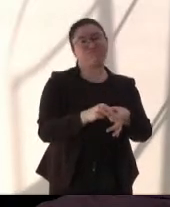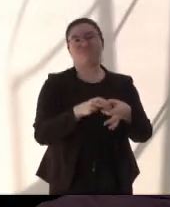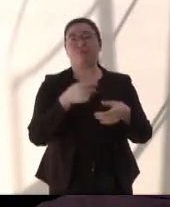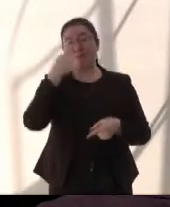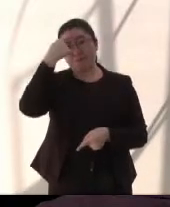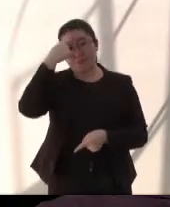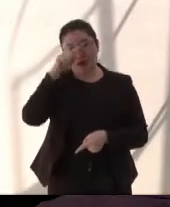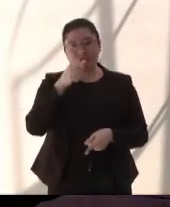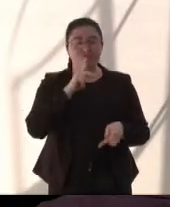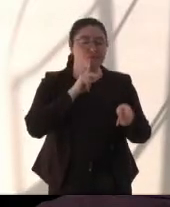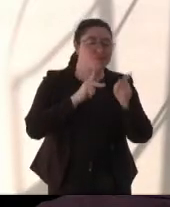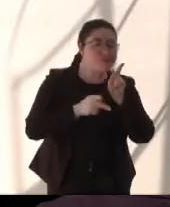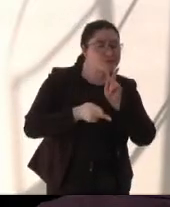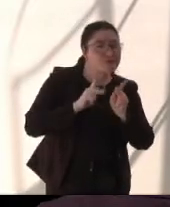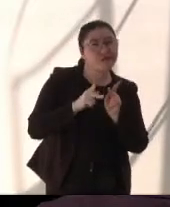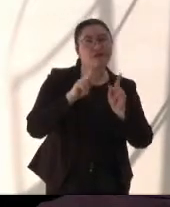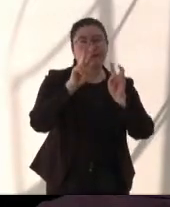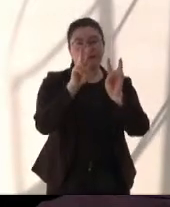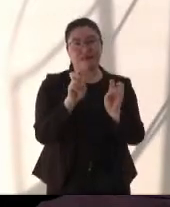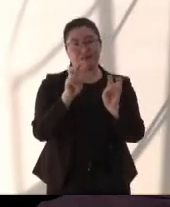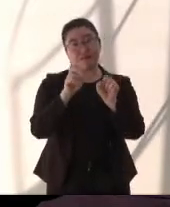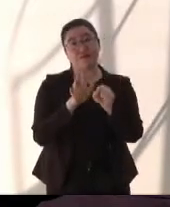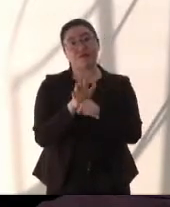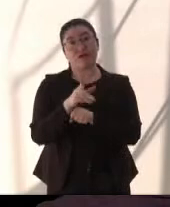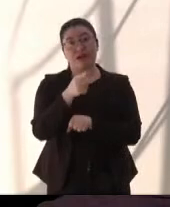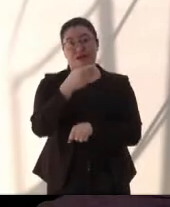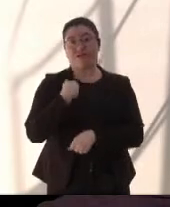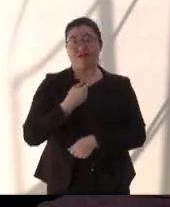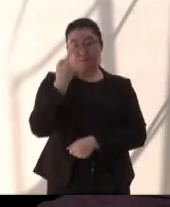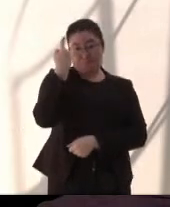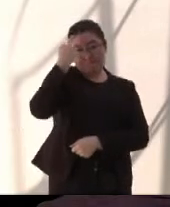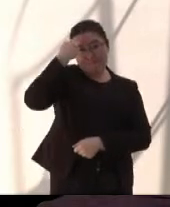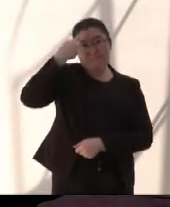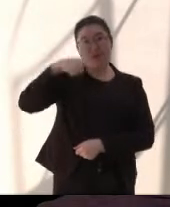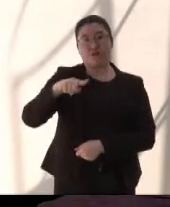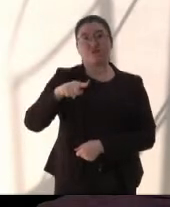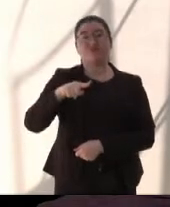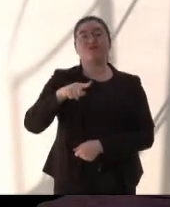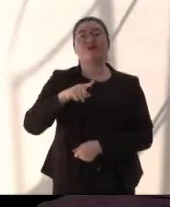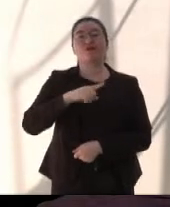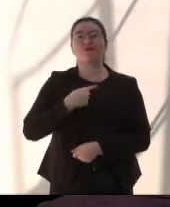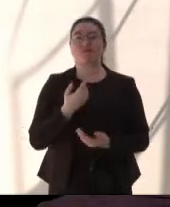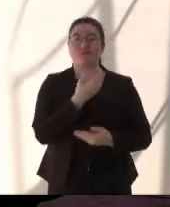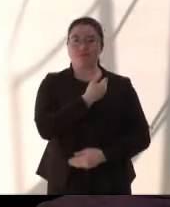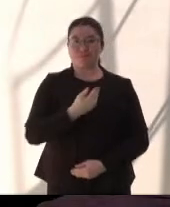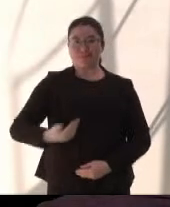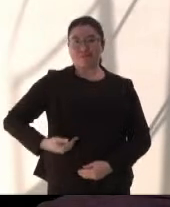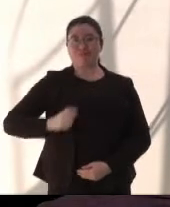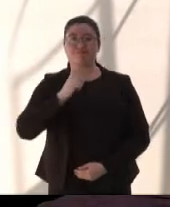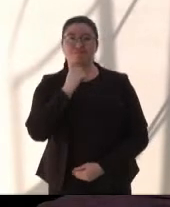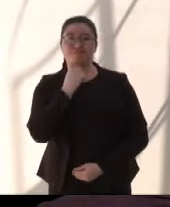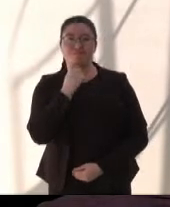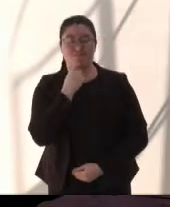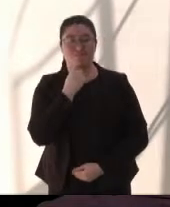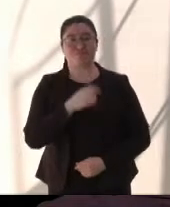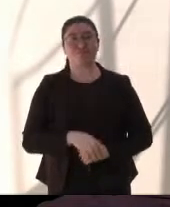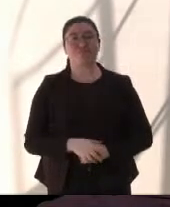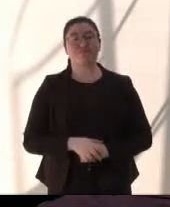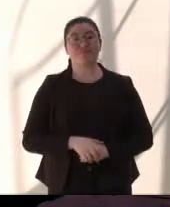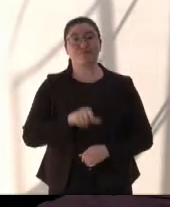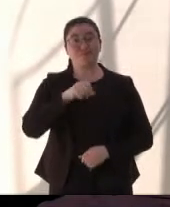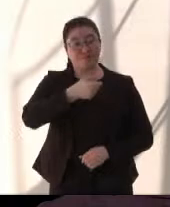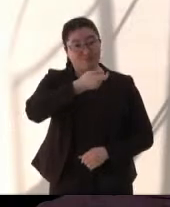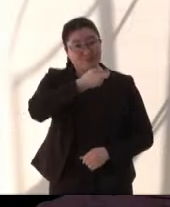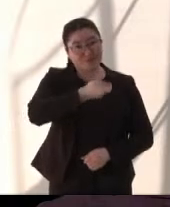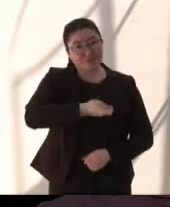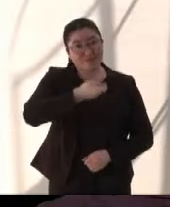para resolver temas por instrucción del presidente Andrés Manuel López Obrador. Saludar